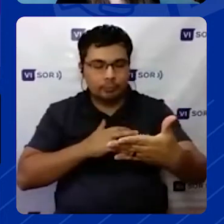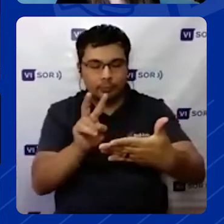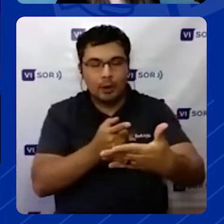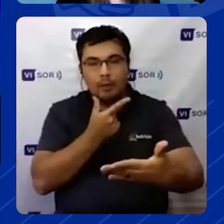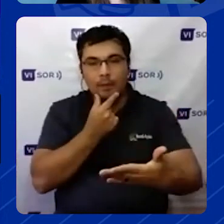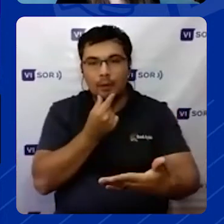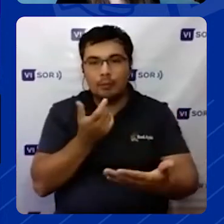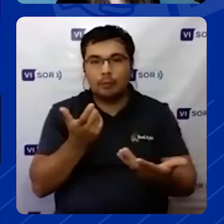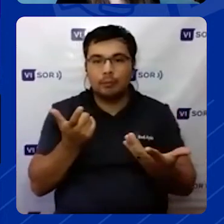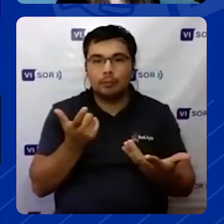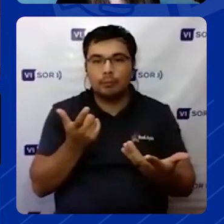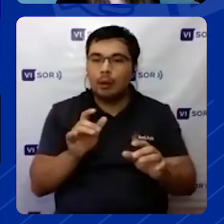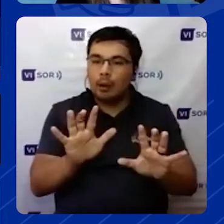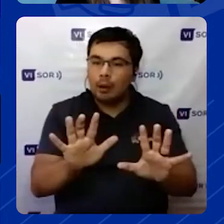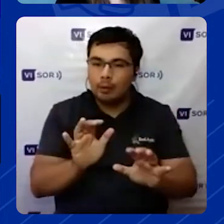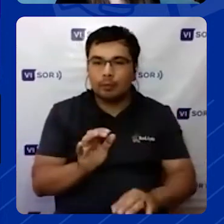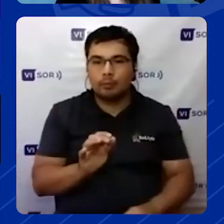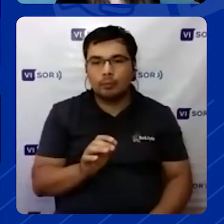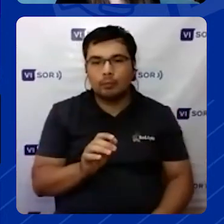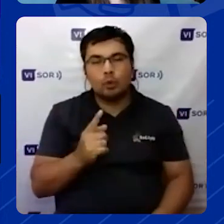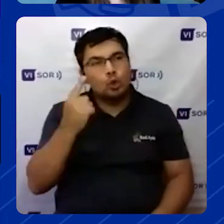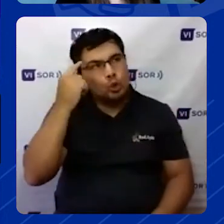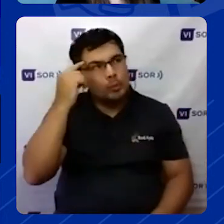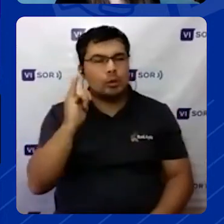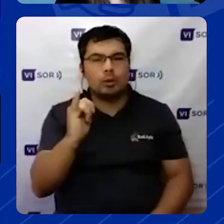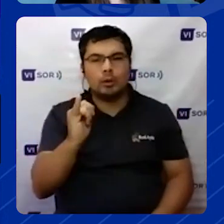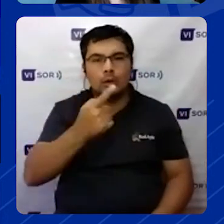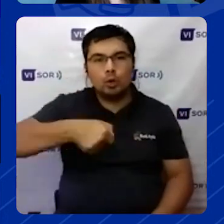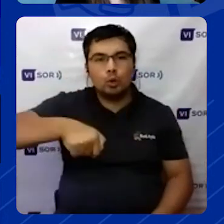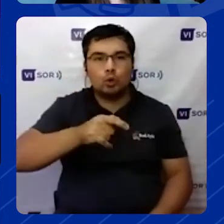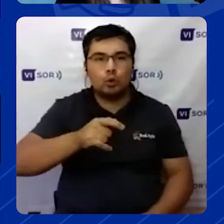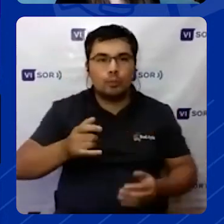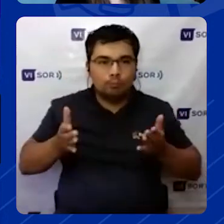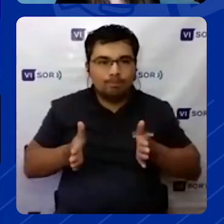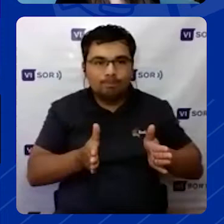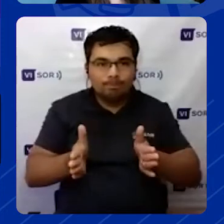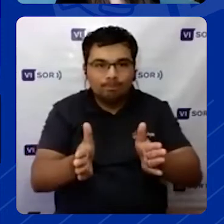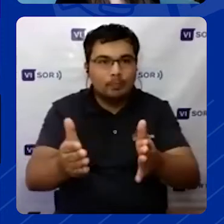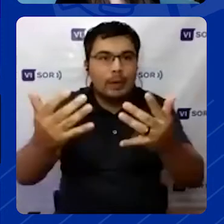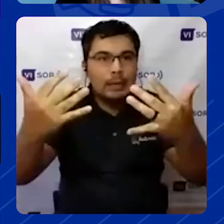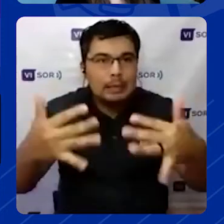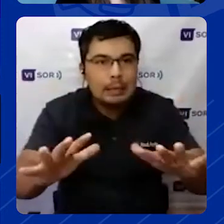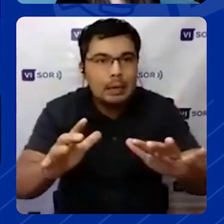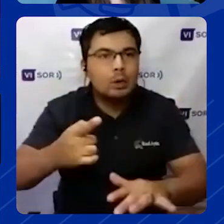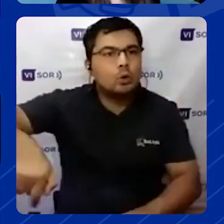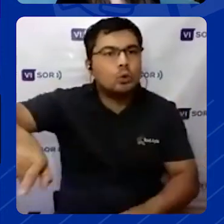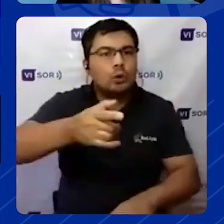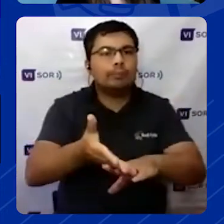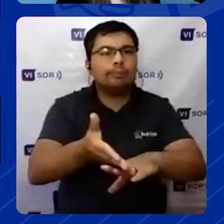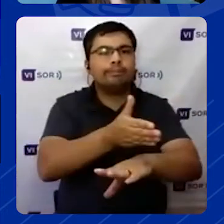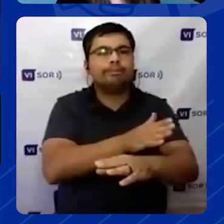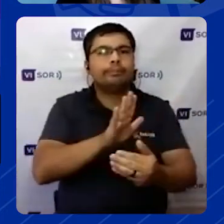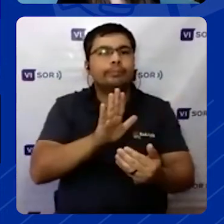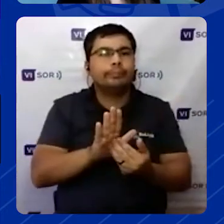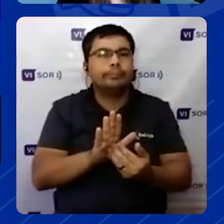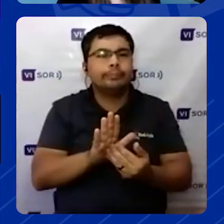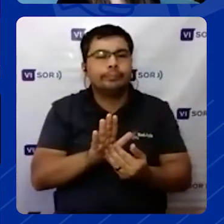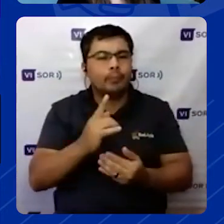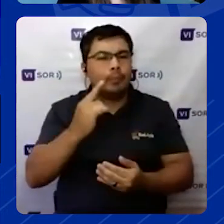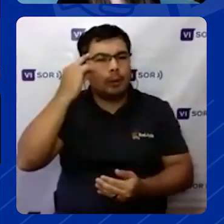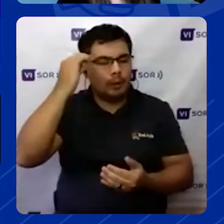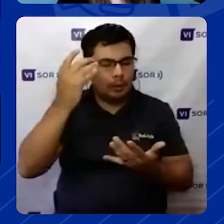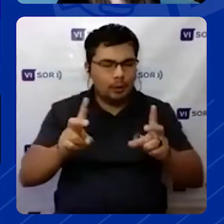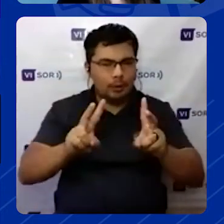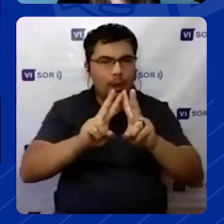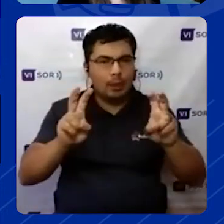sí debería empezar a ver, ¿no? Ya llevamos un recorrido en el cual a lo mejor tendríamos que empezar a plantear este tipo de cuestiones, pero sí